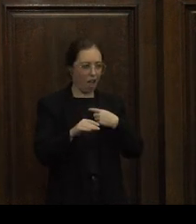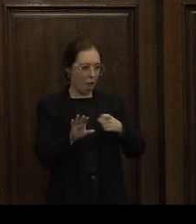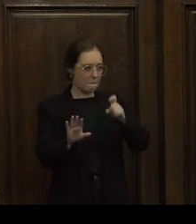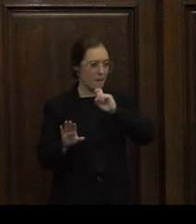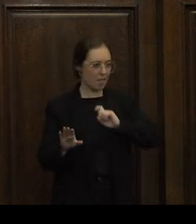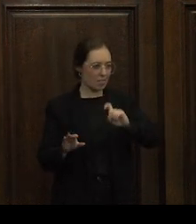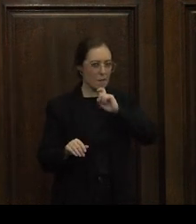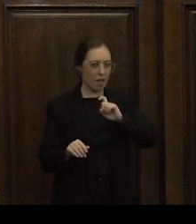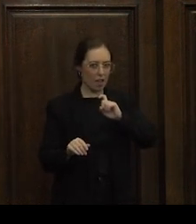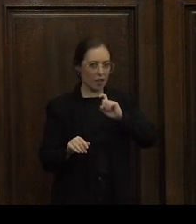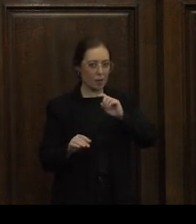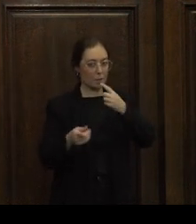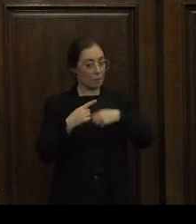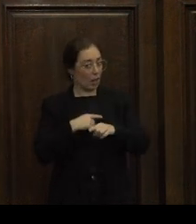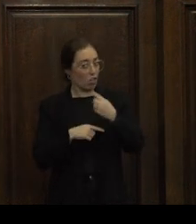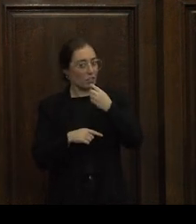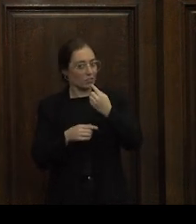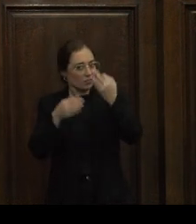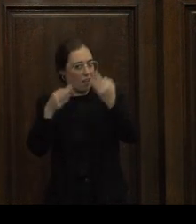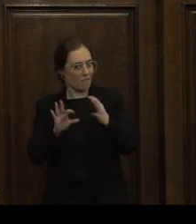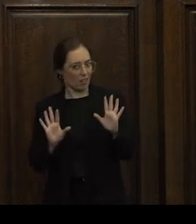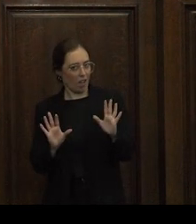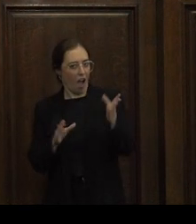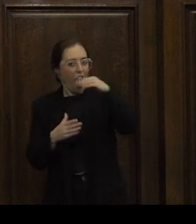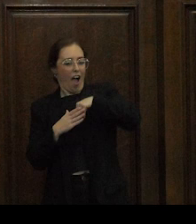en la llaga y los puntos sobre las íes.